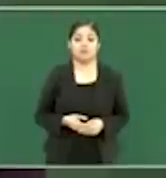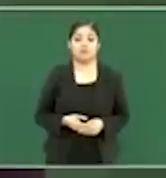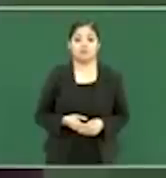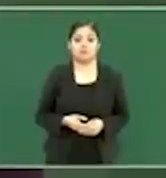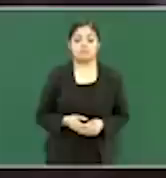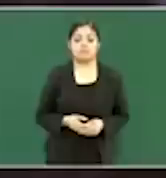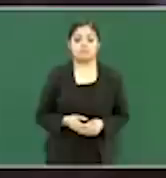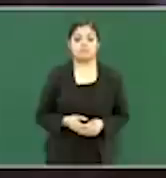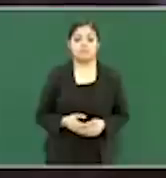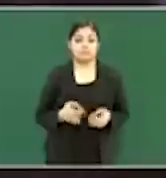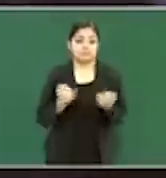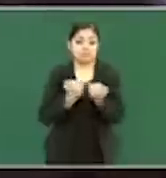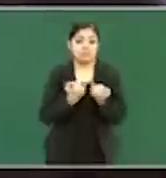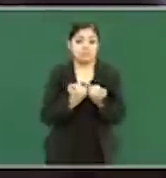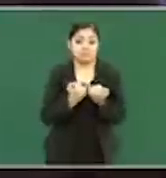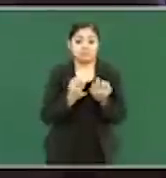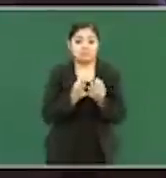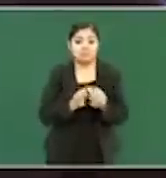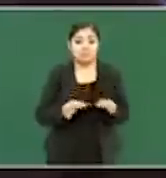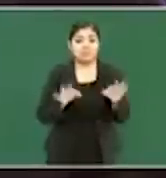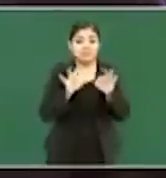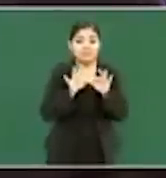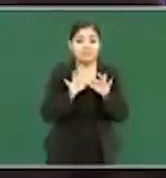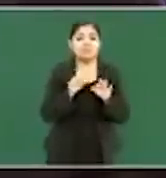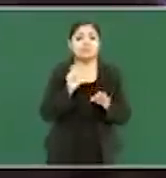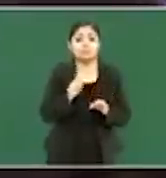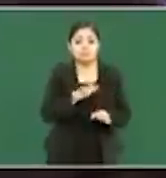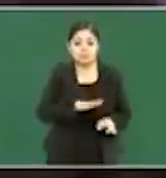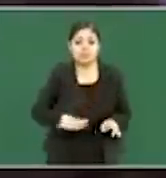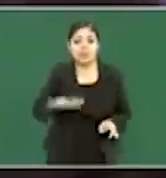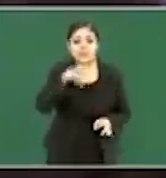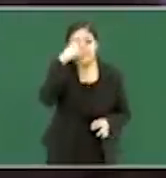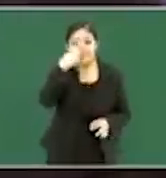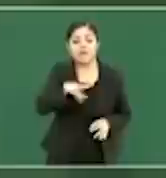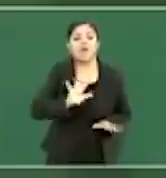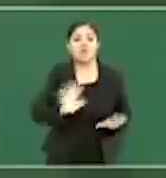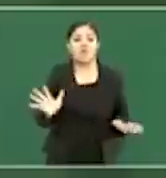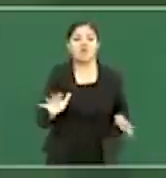haciéndoles ver que ya cambió la mentalidad del pueblo de México,